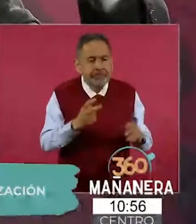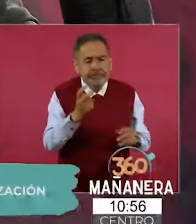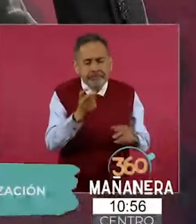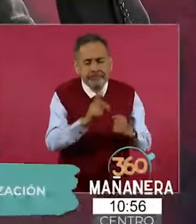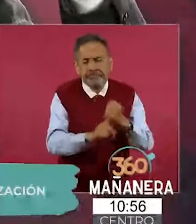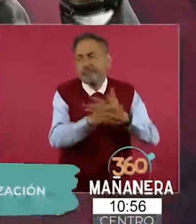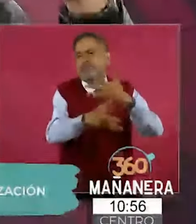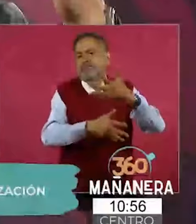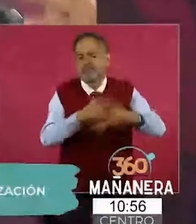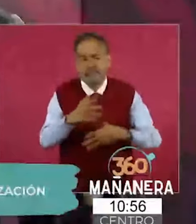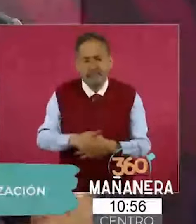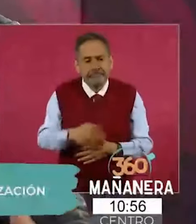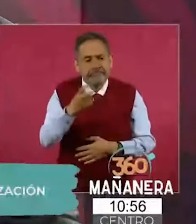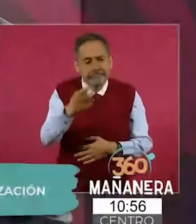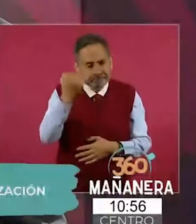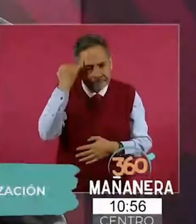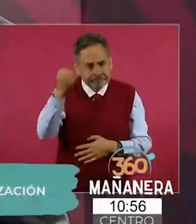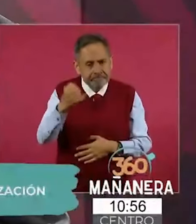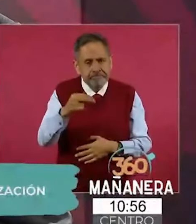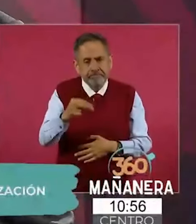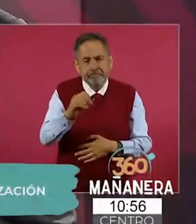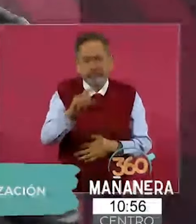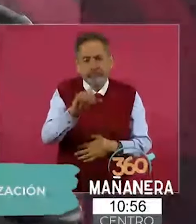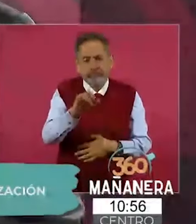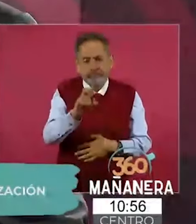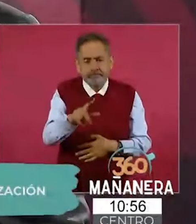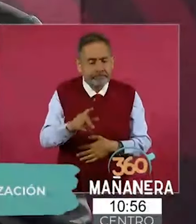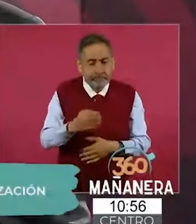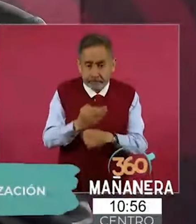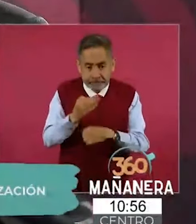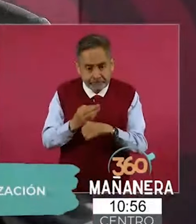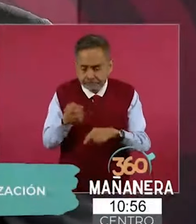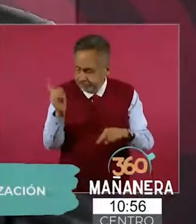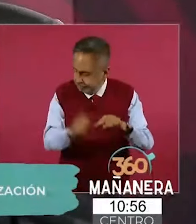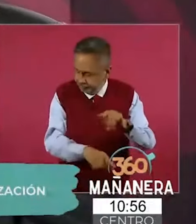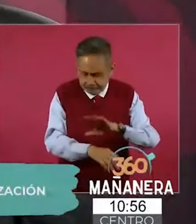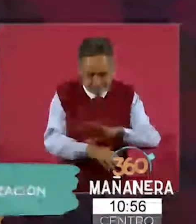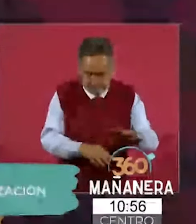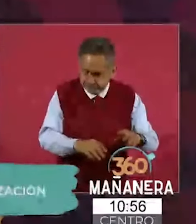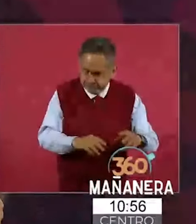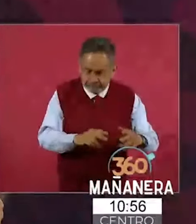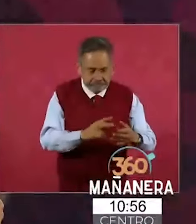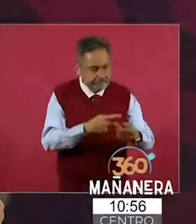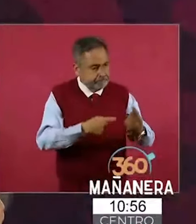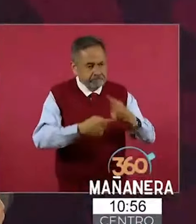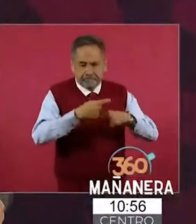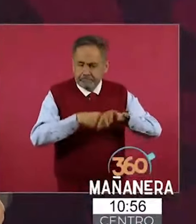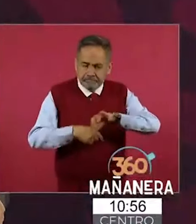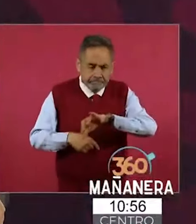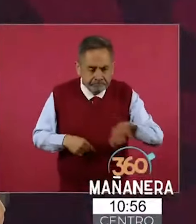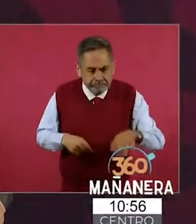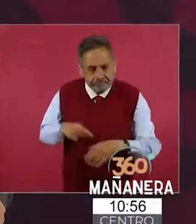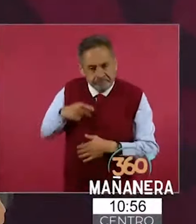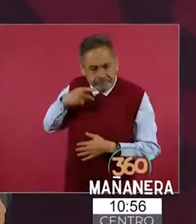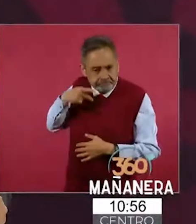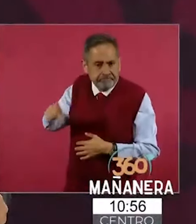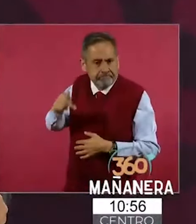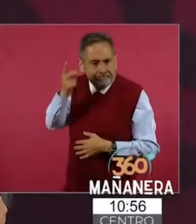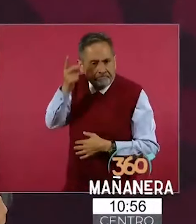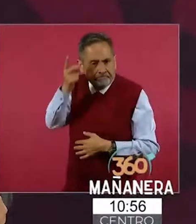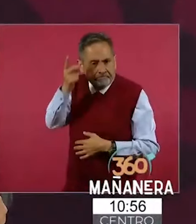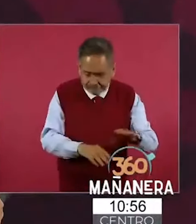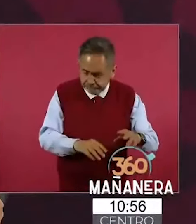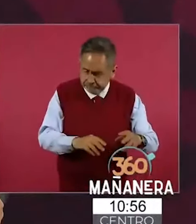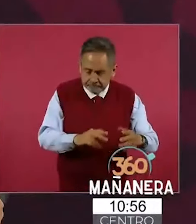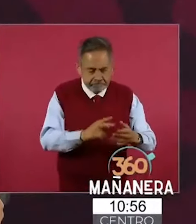esa política la hemos ido revirtiendo, nos ha costado muchísimo.